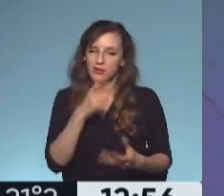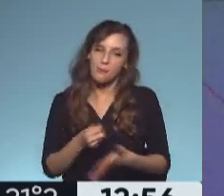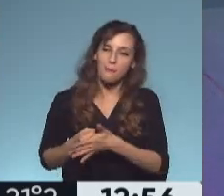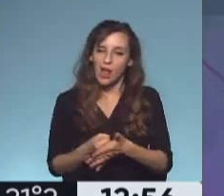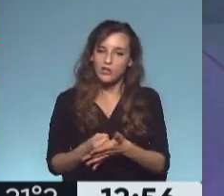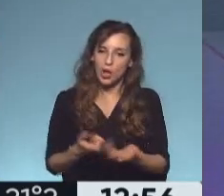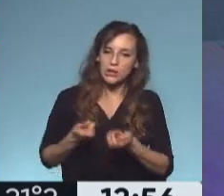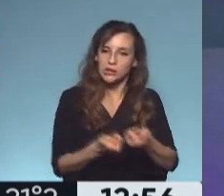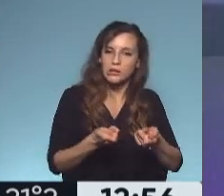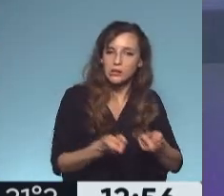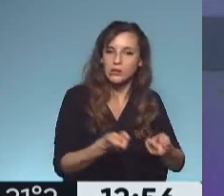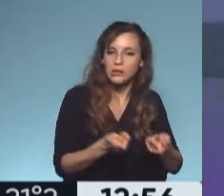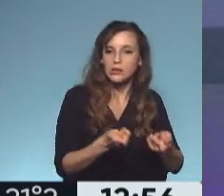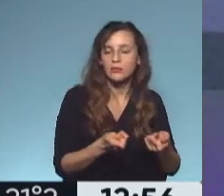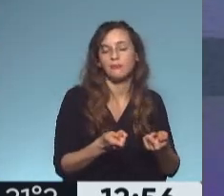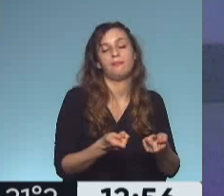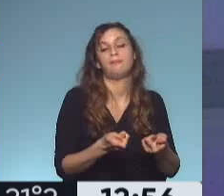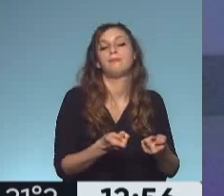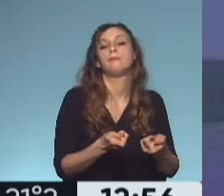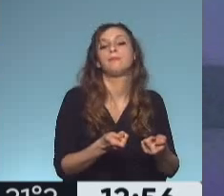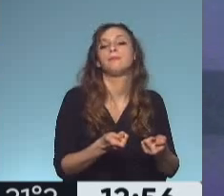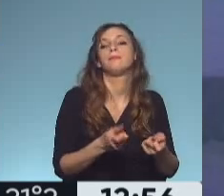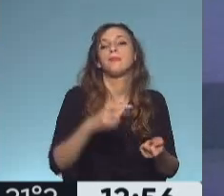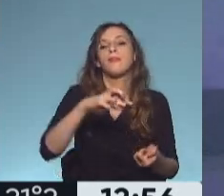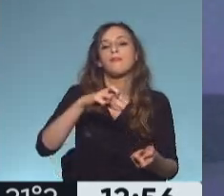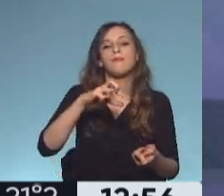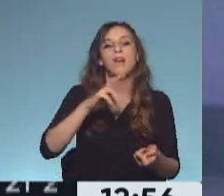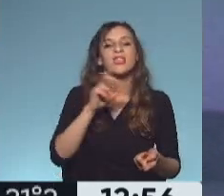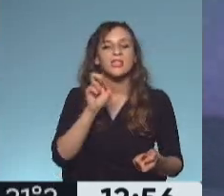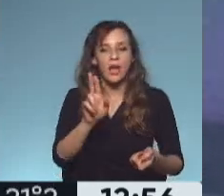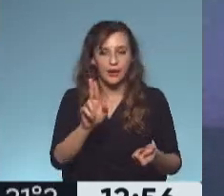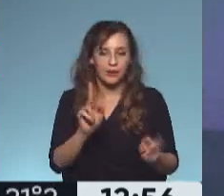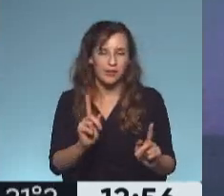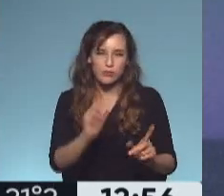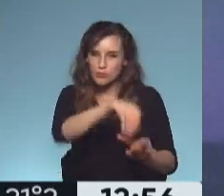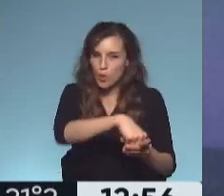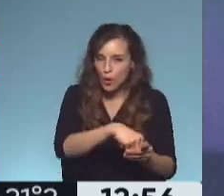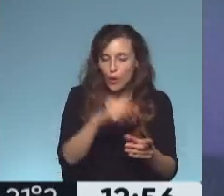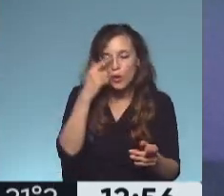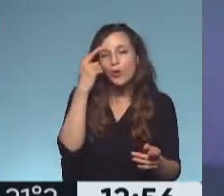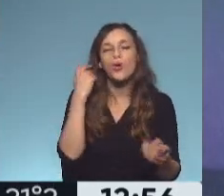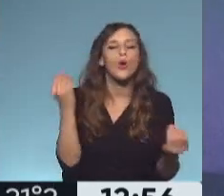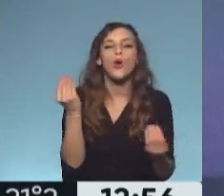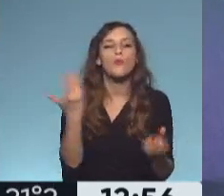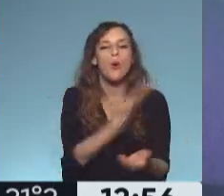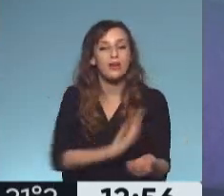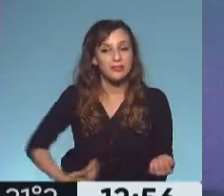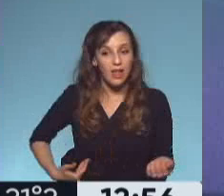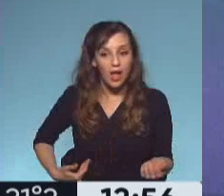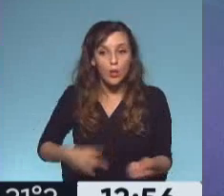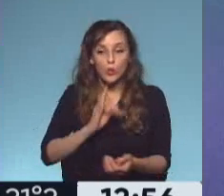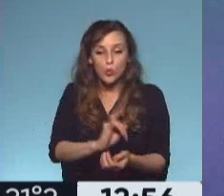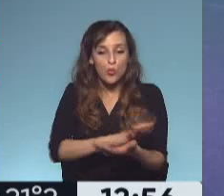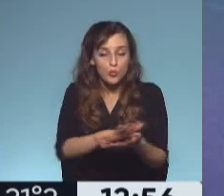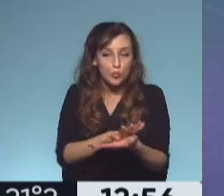farmacéuticas puedan comercializar? Es más, se mete también el tema Pfizer en esta mezcolanza. Digo, ¿va a seguir siendo el Estado el que resuelva el